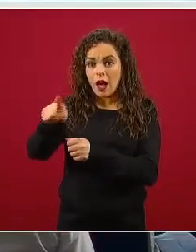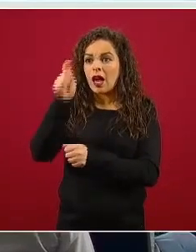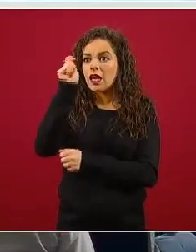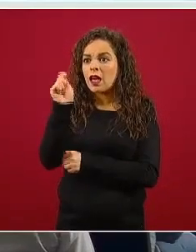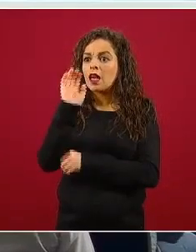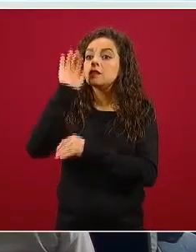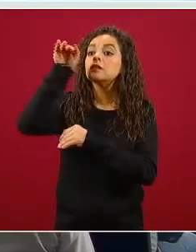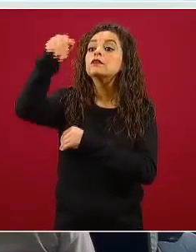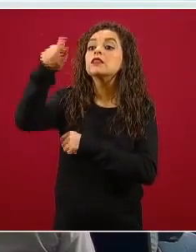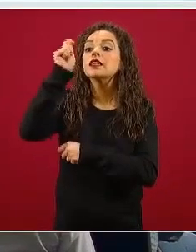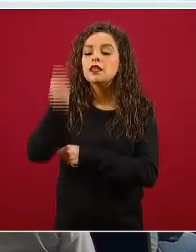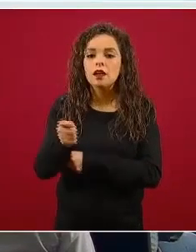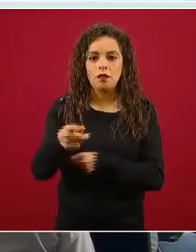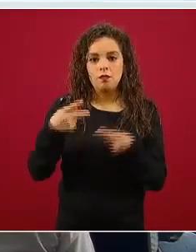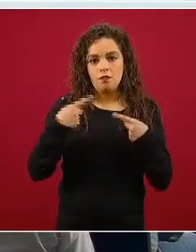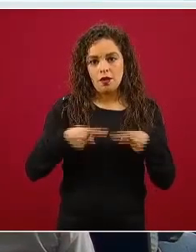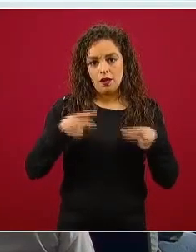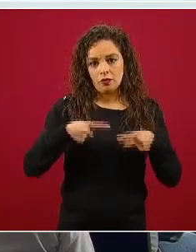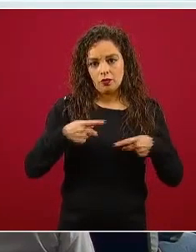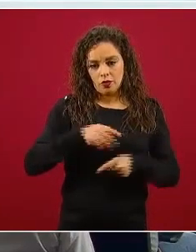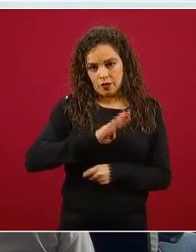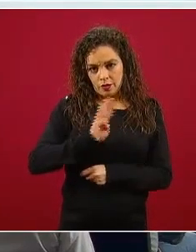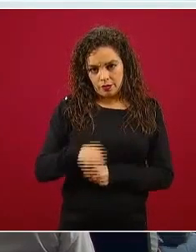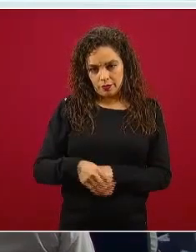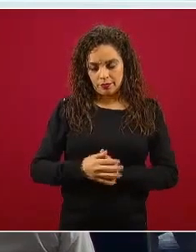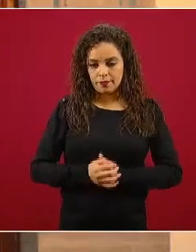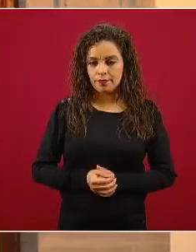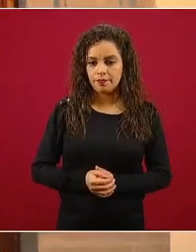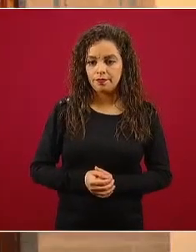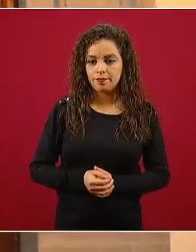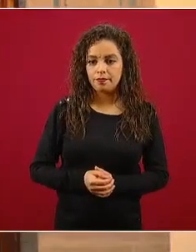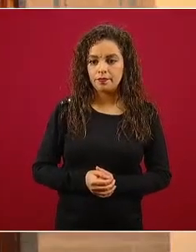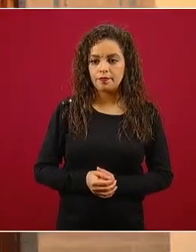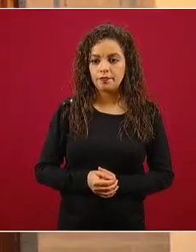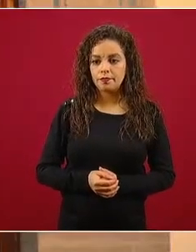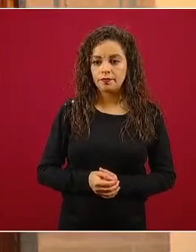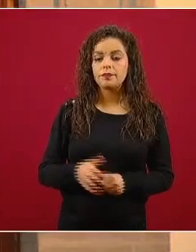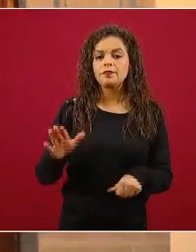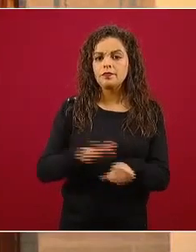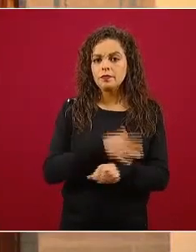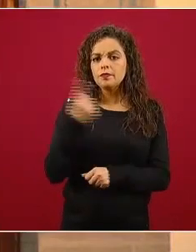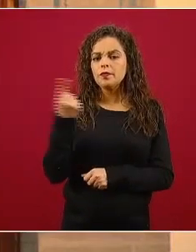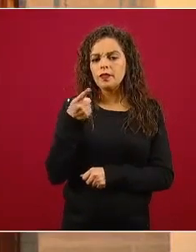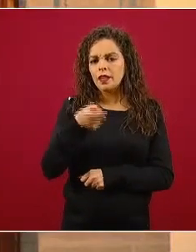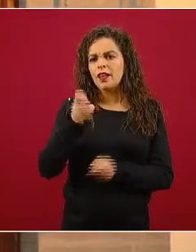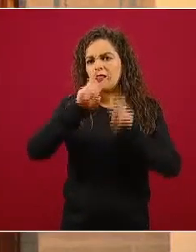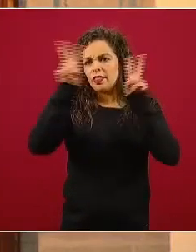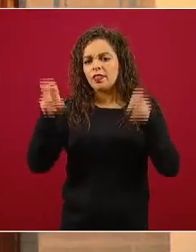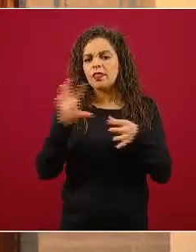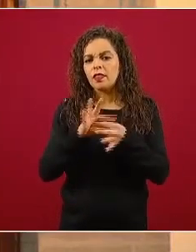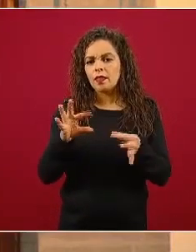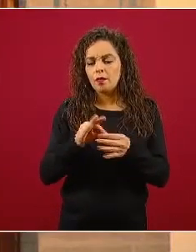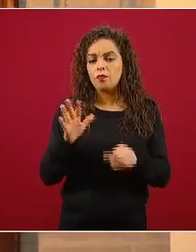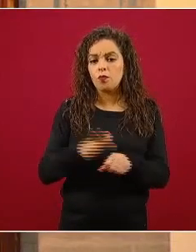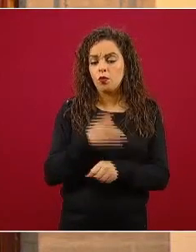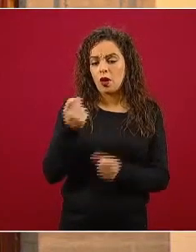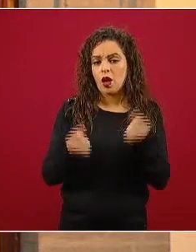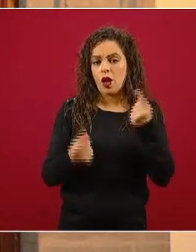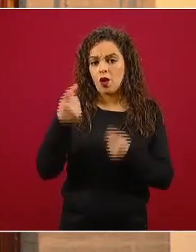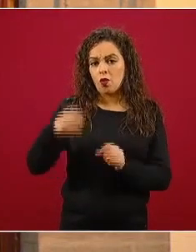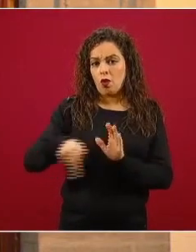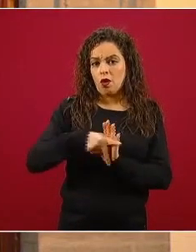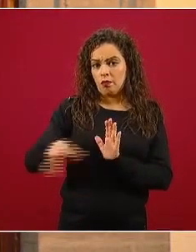quiero explicar, porque hoy fue motivo de atención de algunos de los diarios nacionales, es